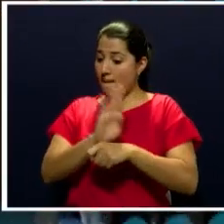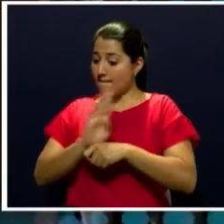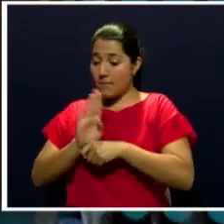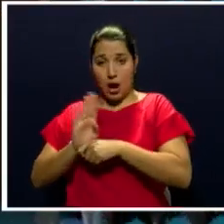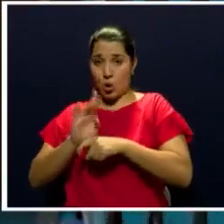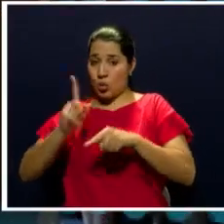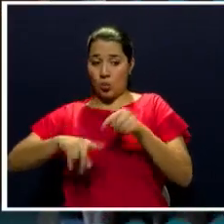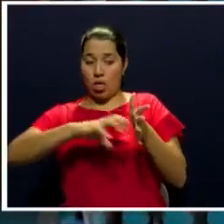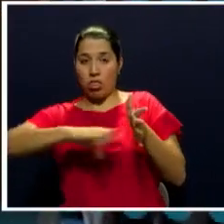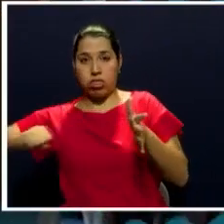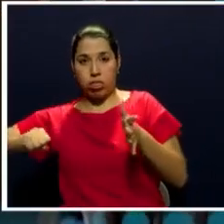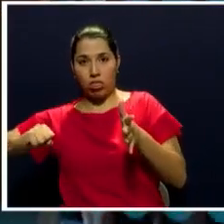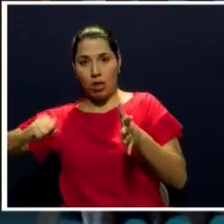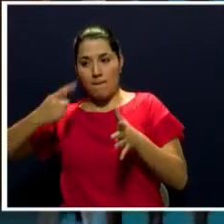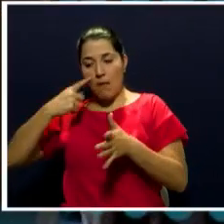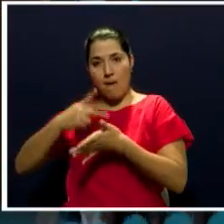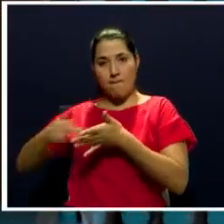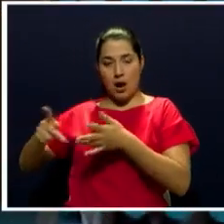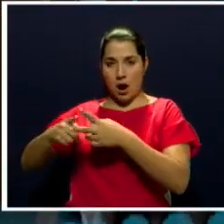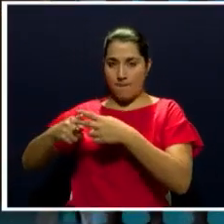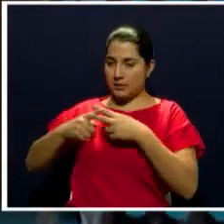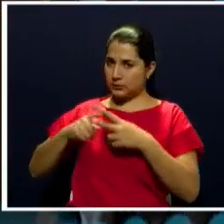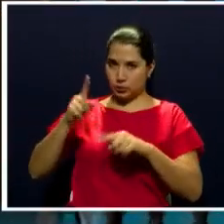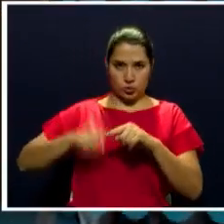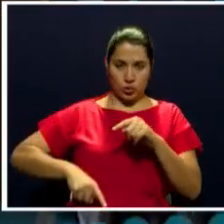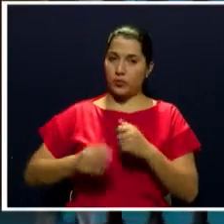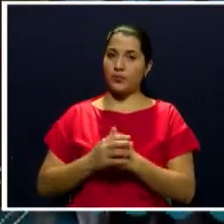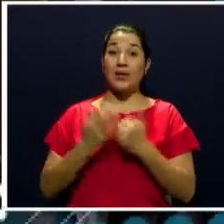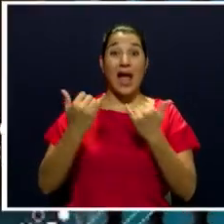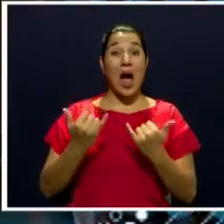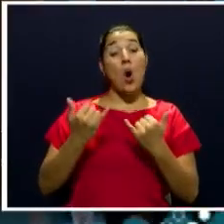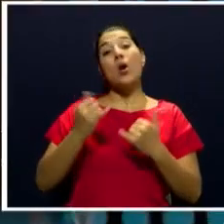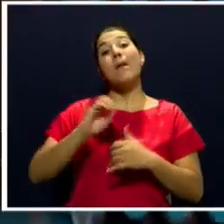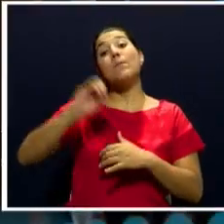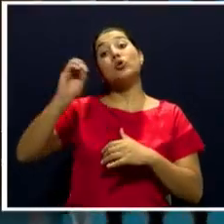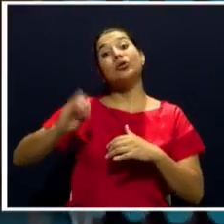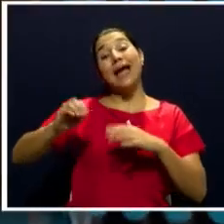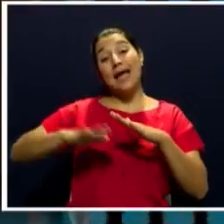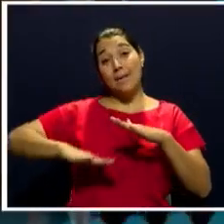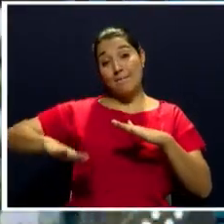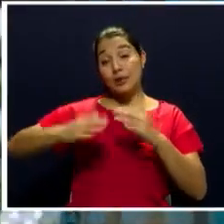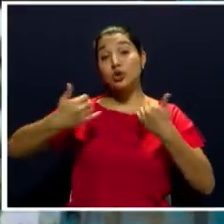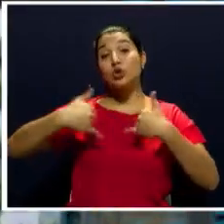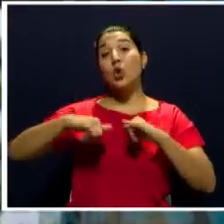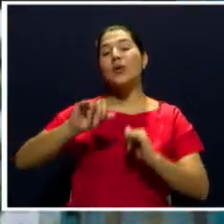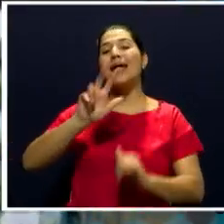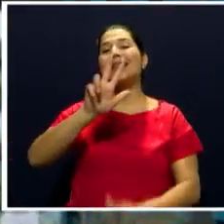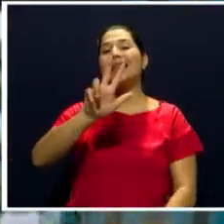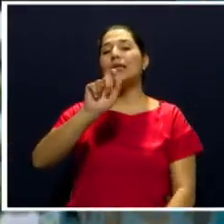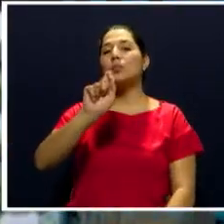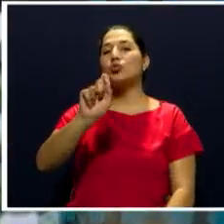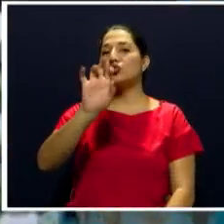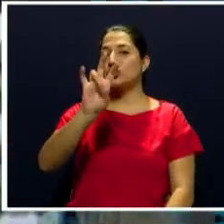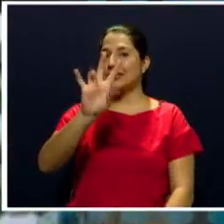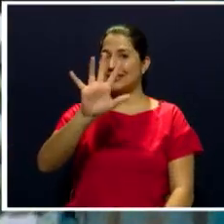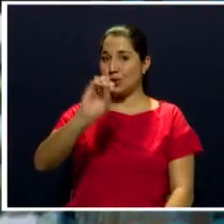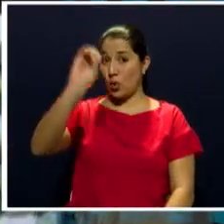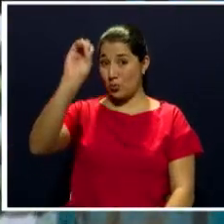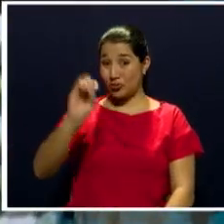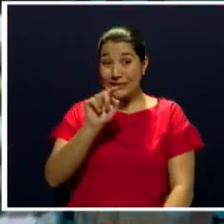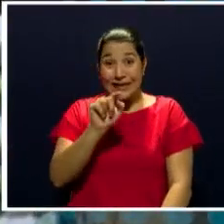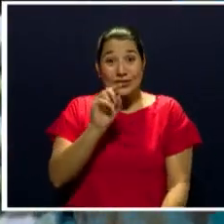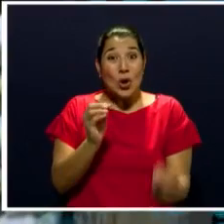durante el mes de abril 18 colones y la tasa básica pasiva aún se mantiene en 3.75%, su nivel más